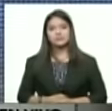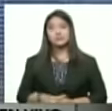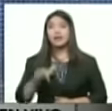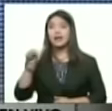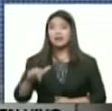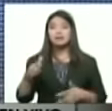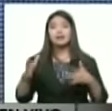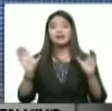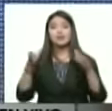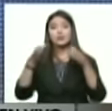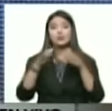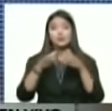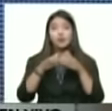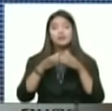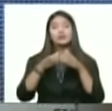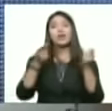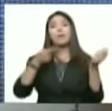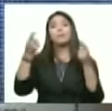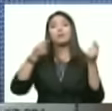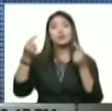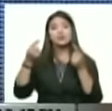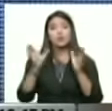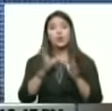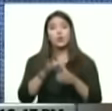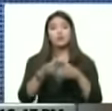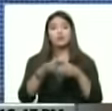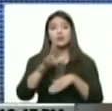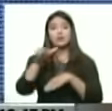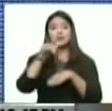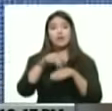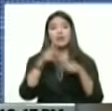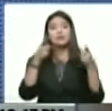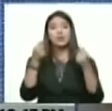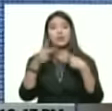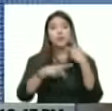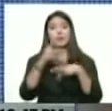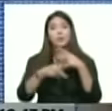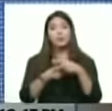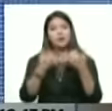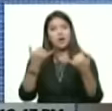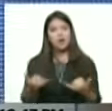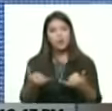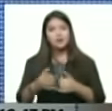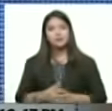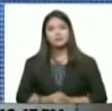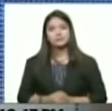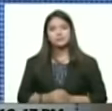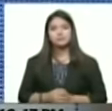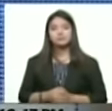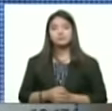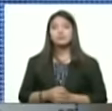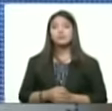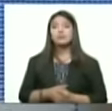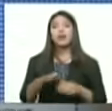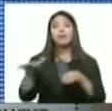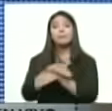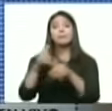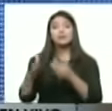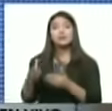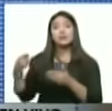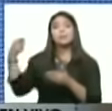de exportación del Consejo Nacional de Economía Productiva. En estos momentos le da la bienvenida al ministro para